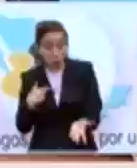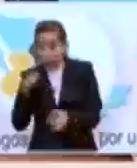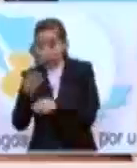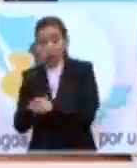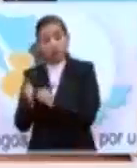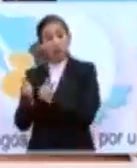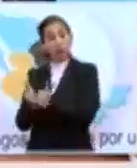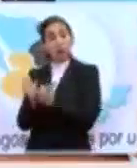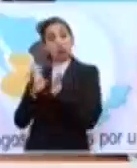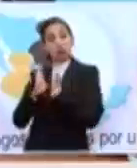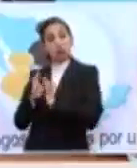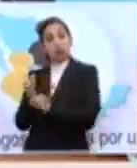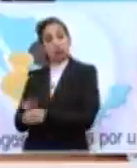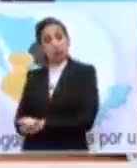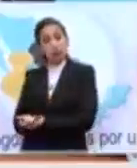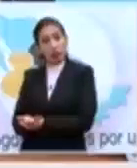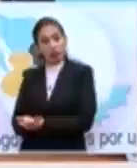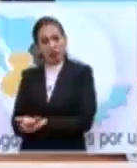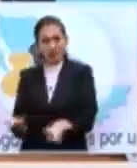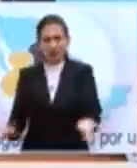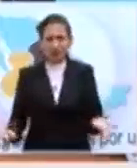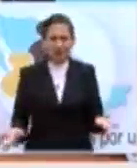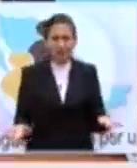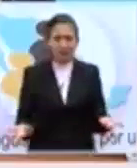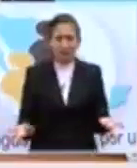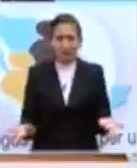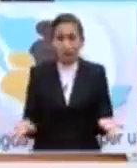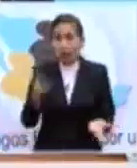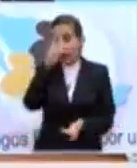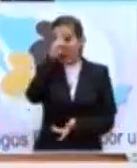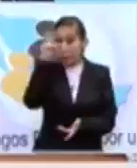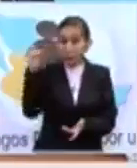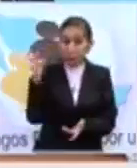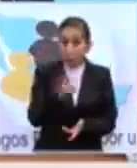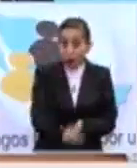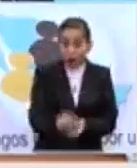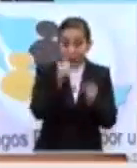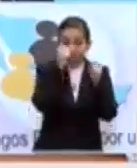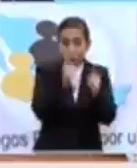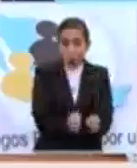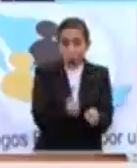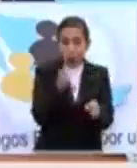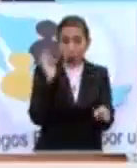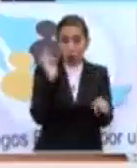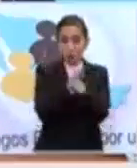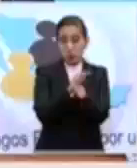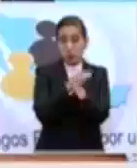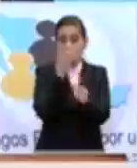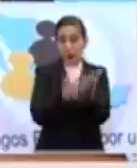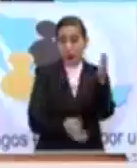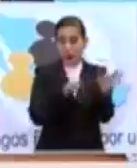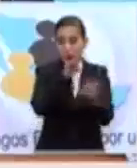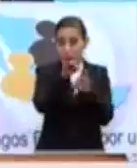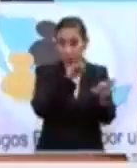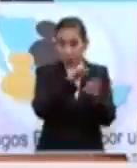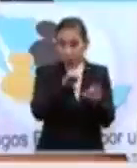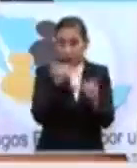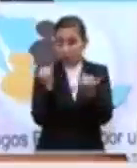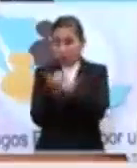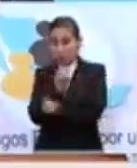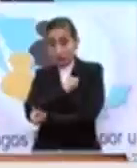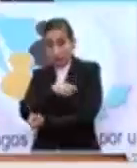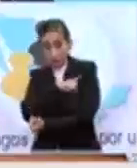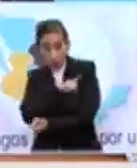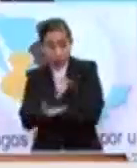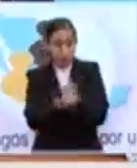más estables en términos de nuestro empleo formal. Lo peor del caso en el seguro de desempleo es que esta universalidad, como la de salud y como